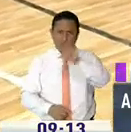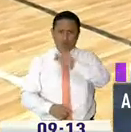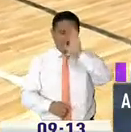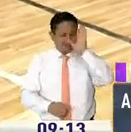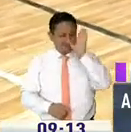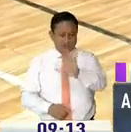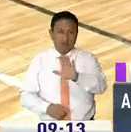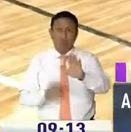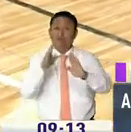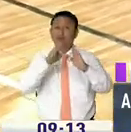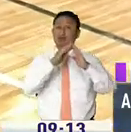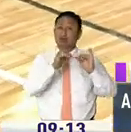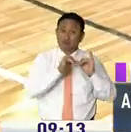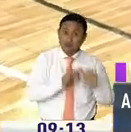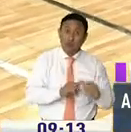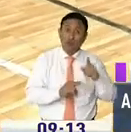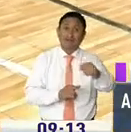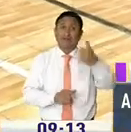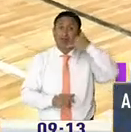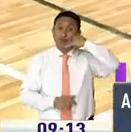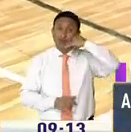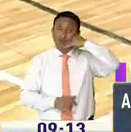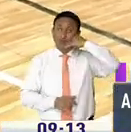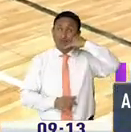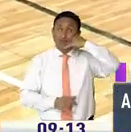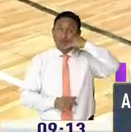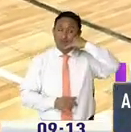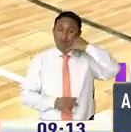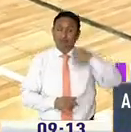dejar las donaciones. Tienen que llamar al call center